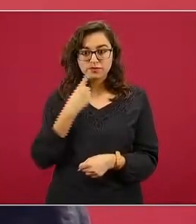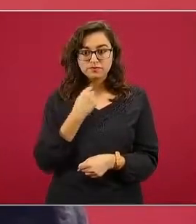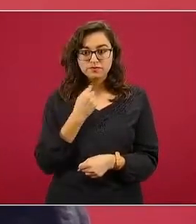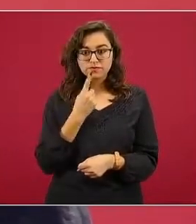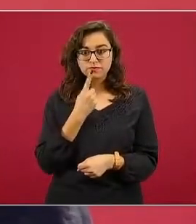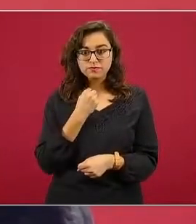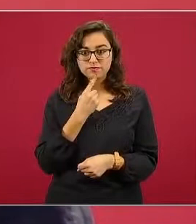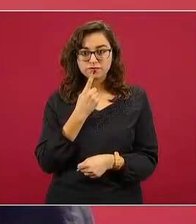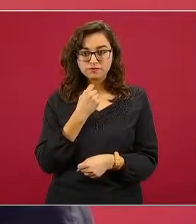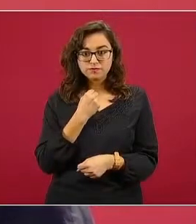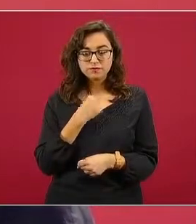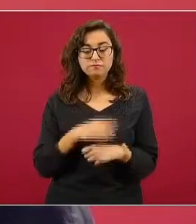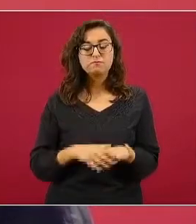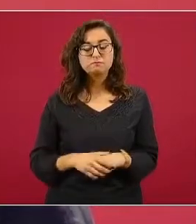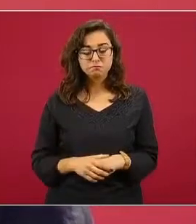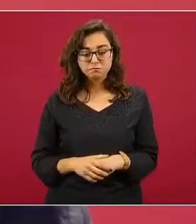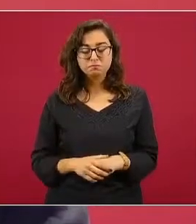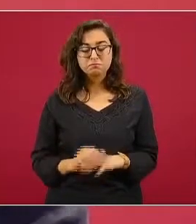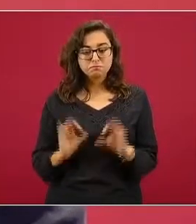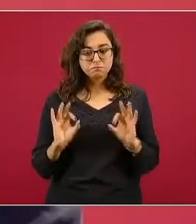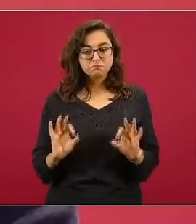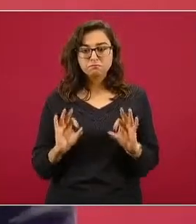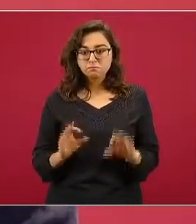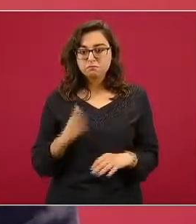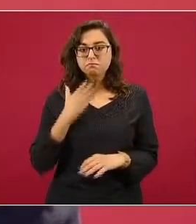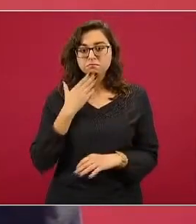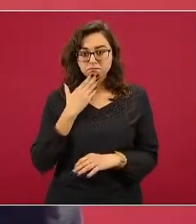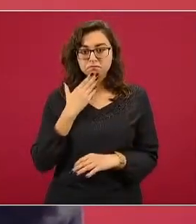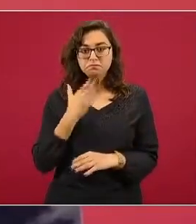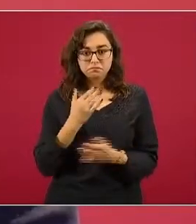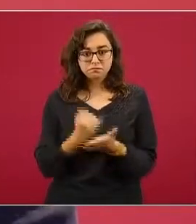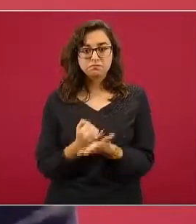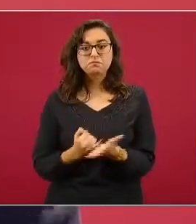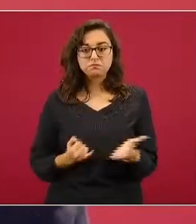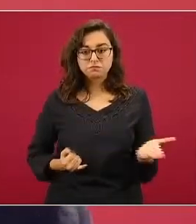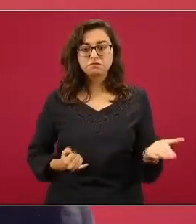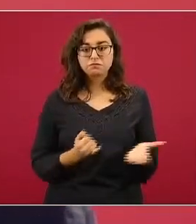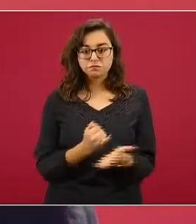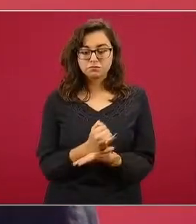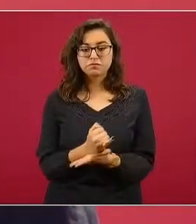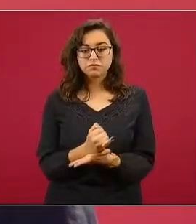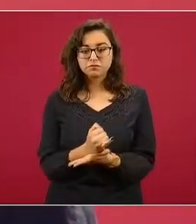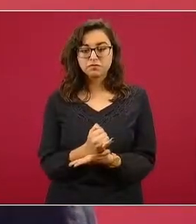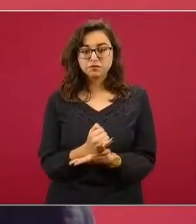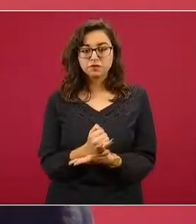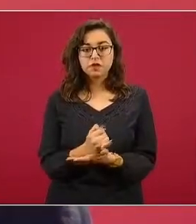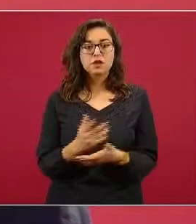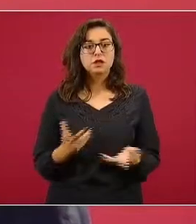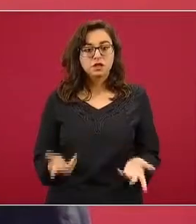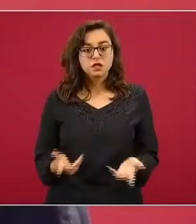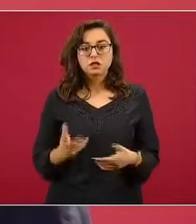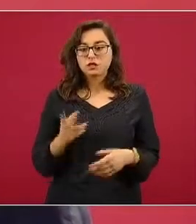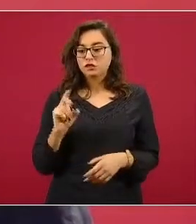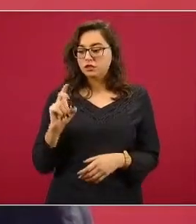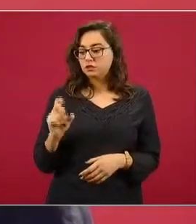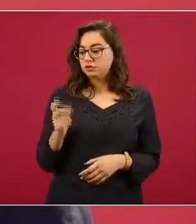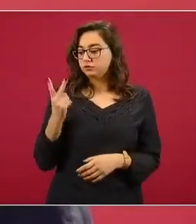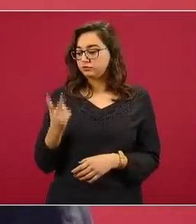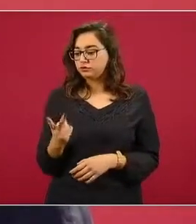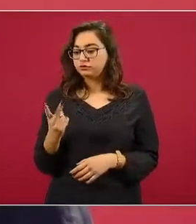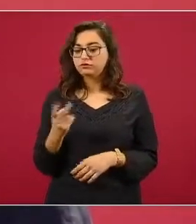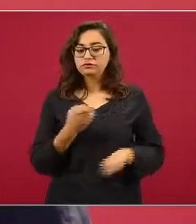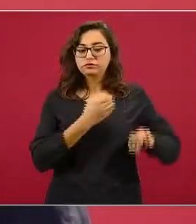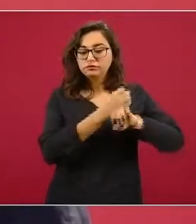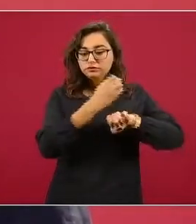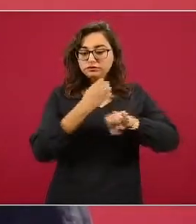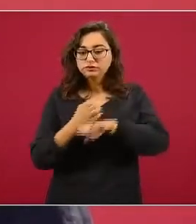Nos parece muy prudente. Estuvimos compartiendo esta semana, como corresponde, los indicadores de semáforo con los 32 gobiernos